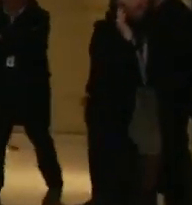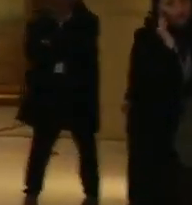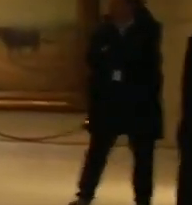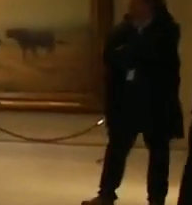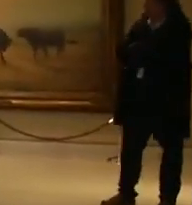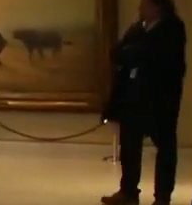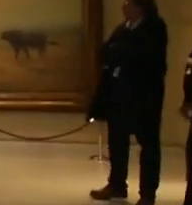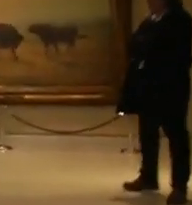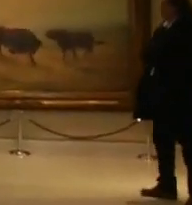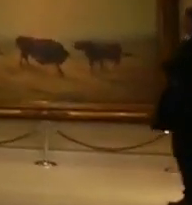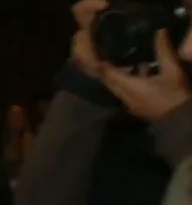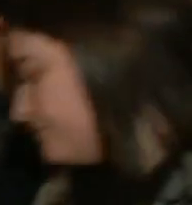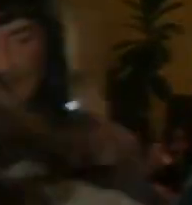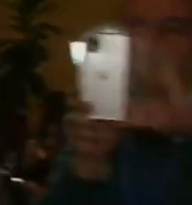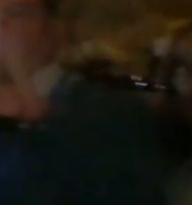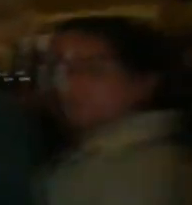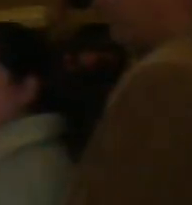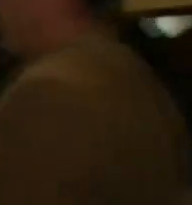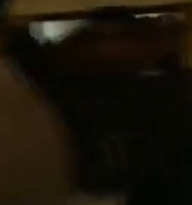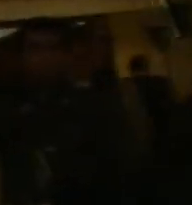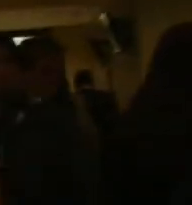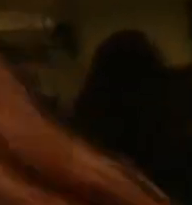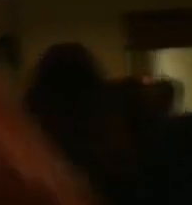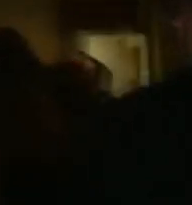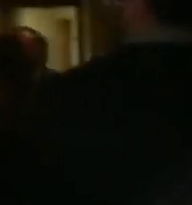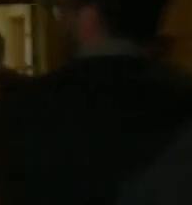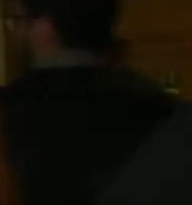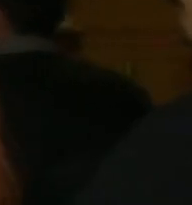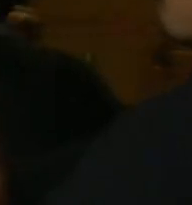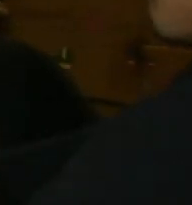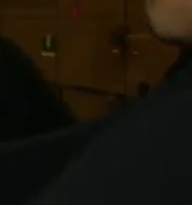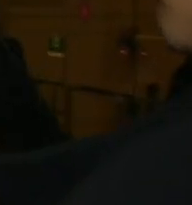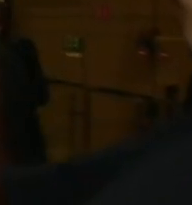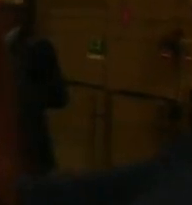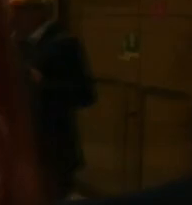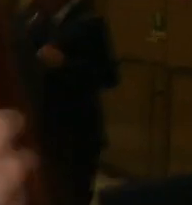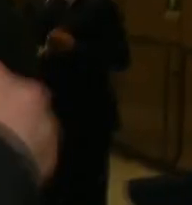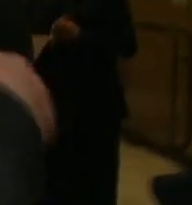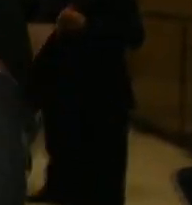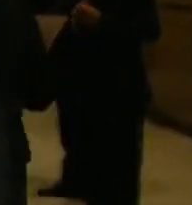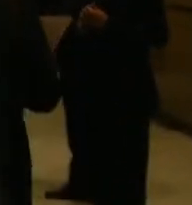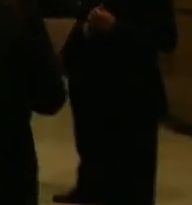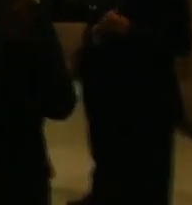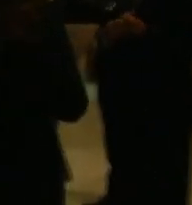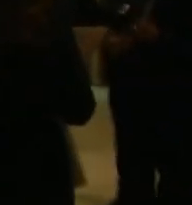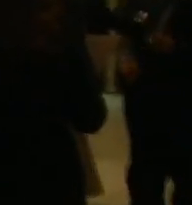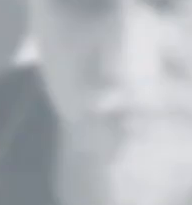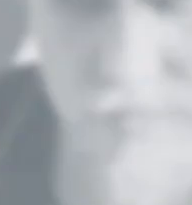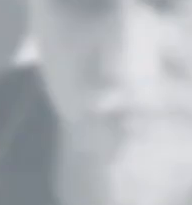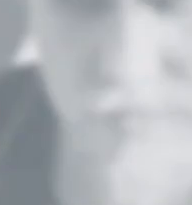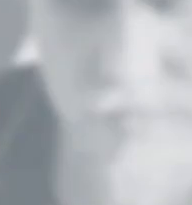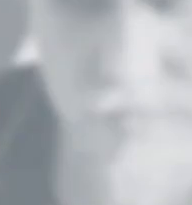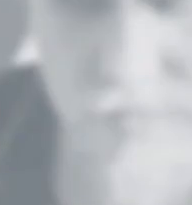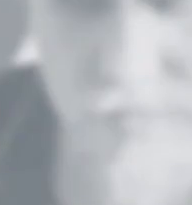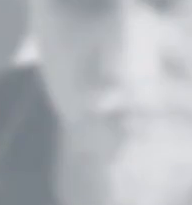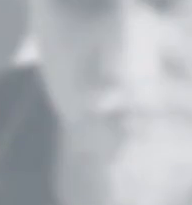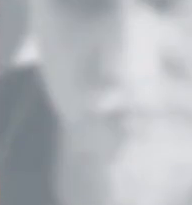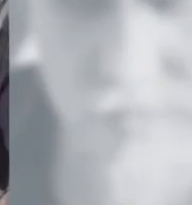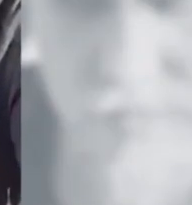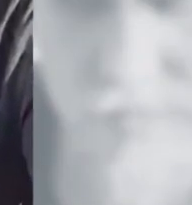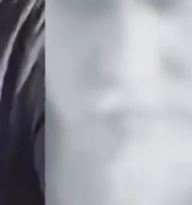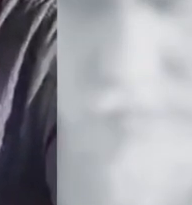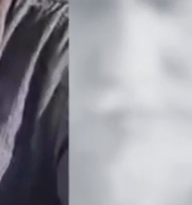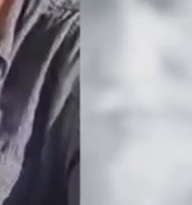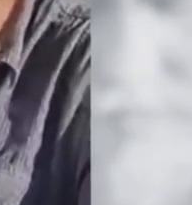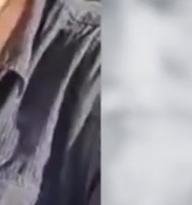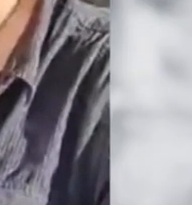el gobierno por parte del ministro de Vivienda, Carlos Montes, que se está realizando una investigación con un equipo conformado de esa cartera para ver en qué se